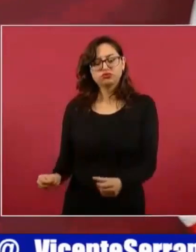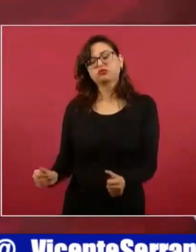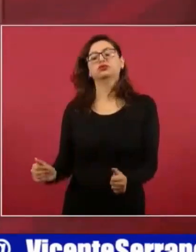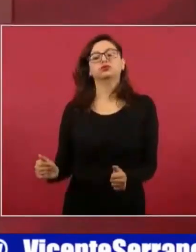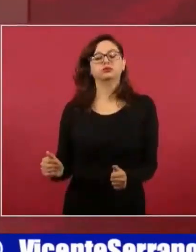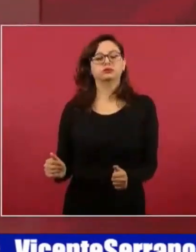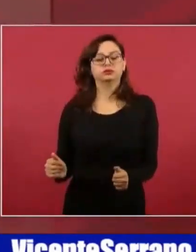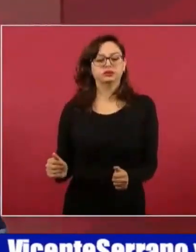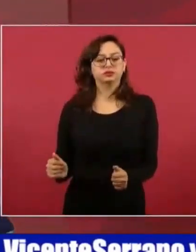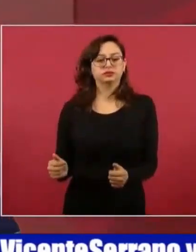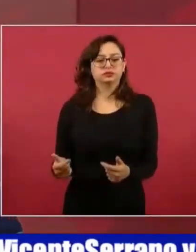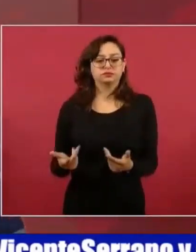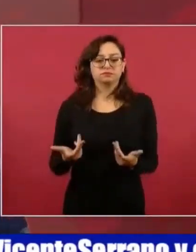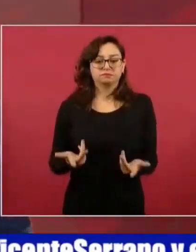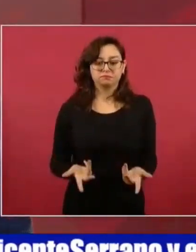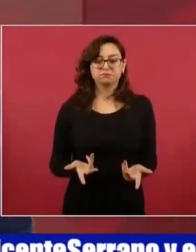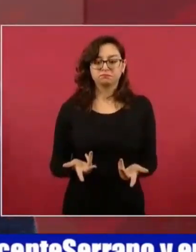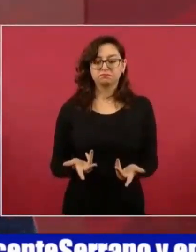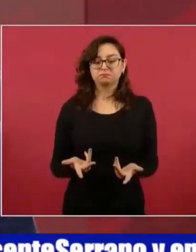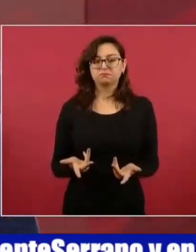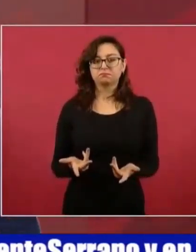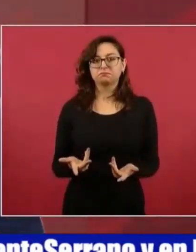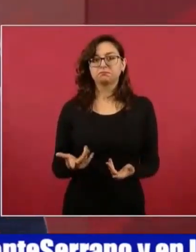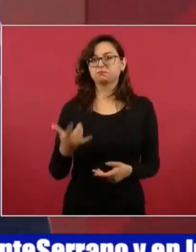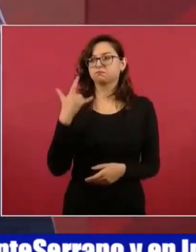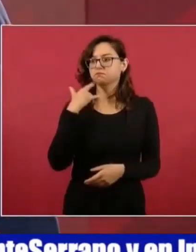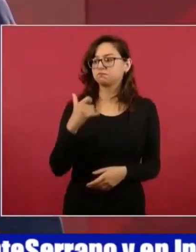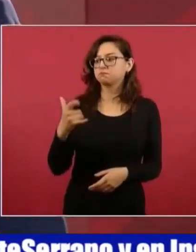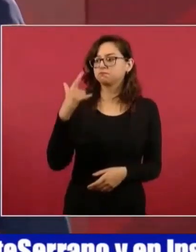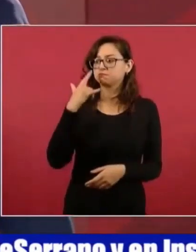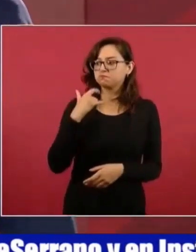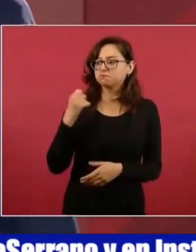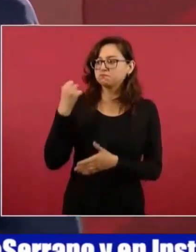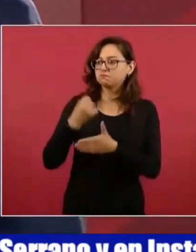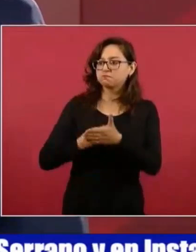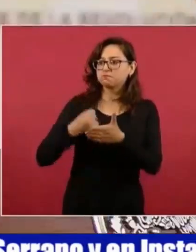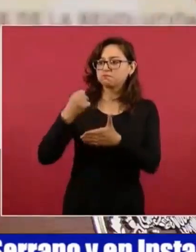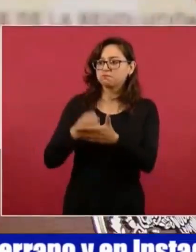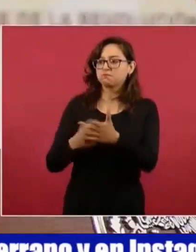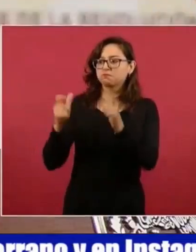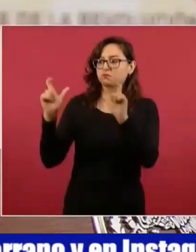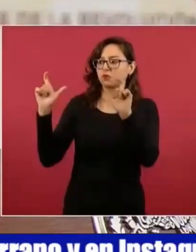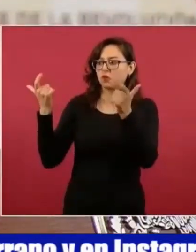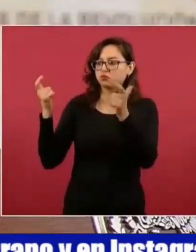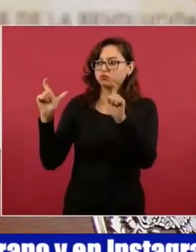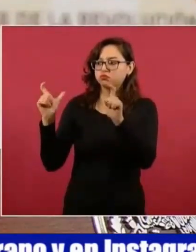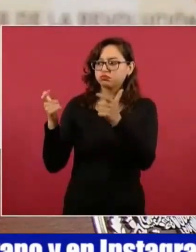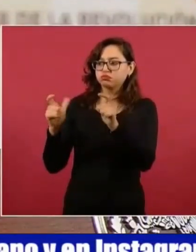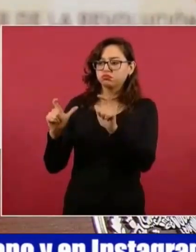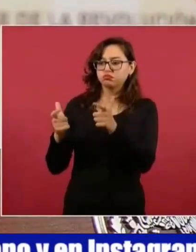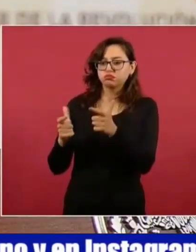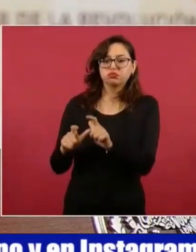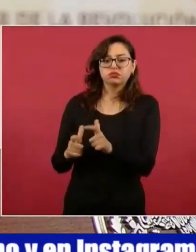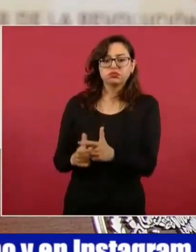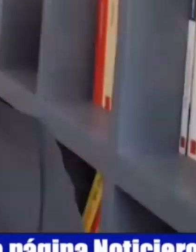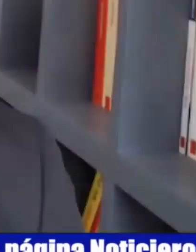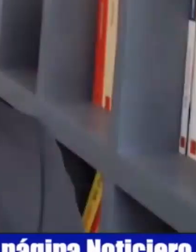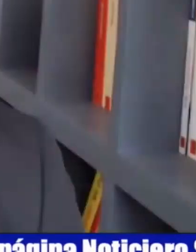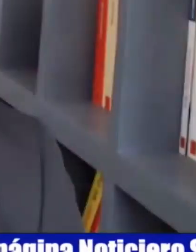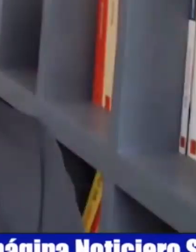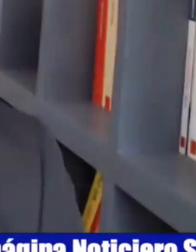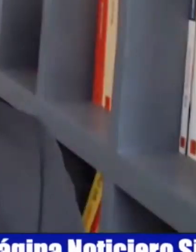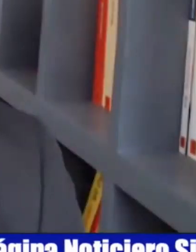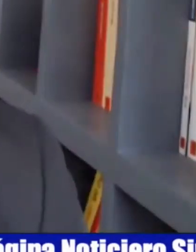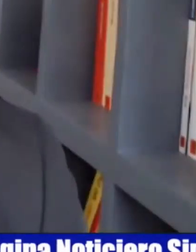da una respuesta a la periodista que le pregunta sobre Petro. Por cierto, me llamó mucho la atención que no hubiera sido la